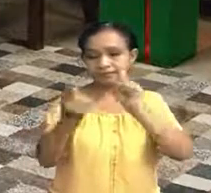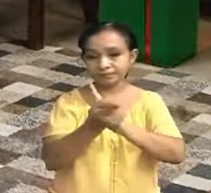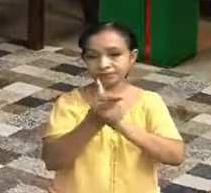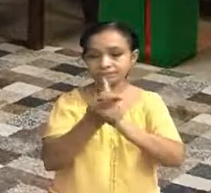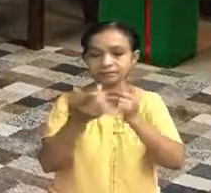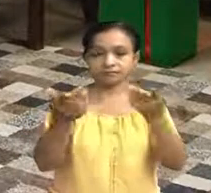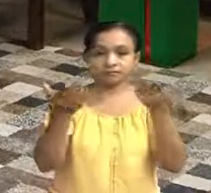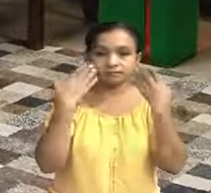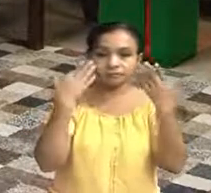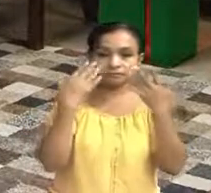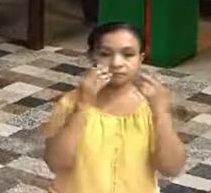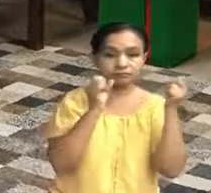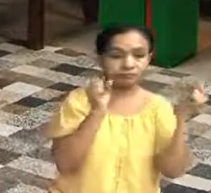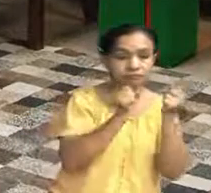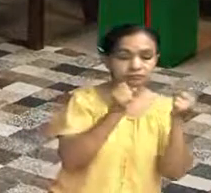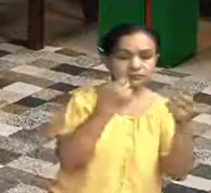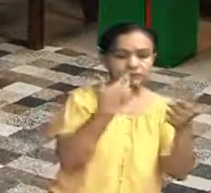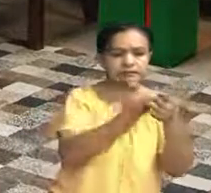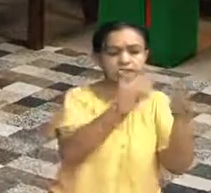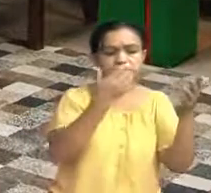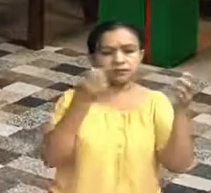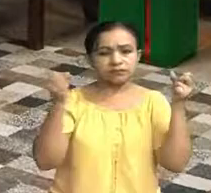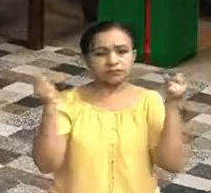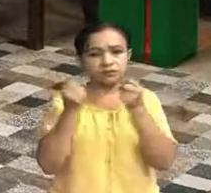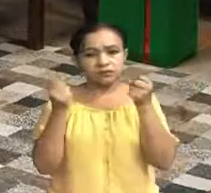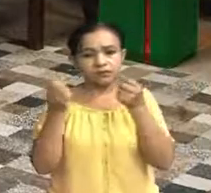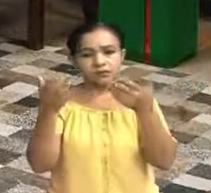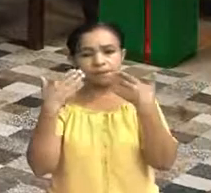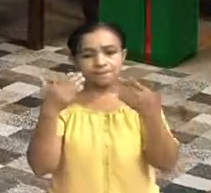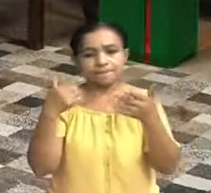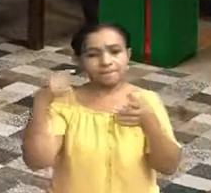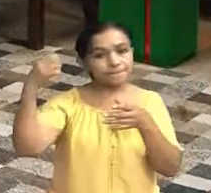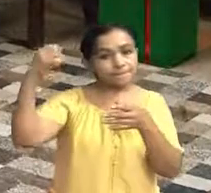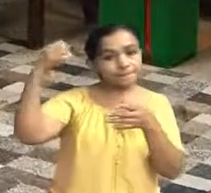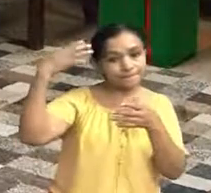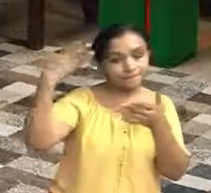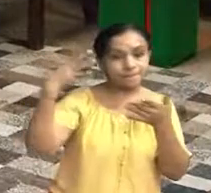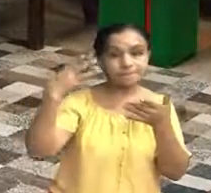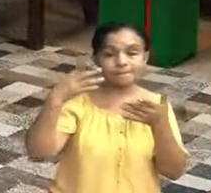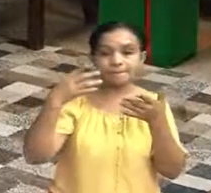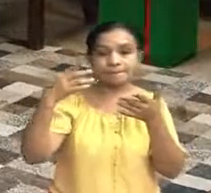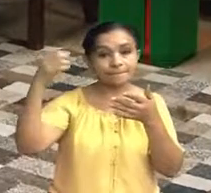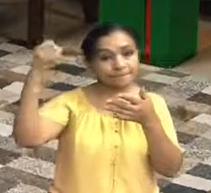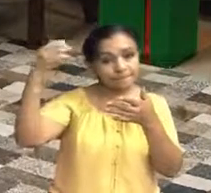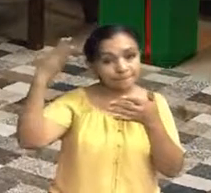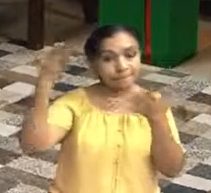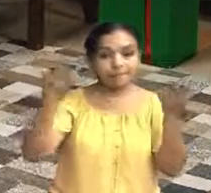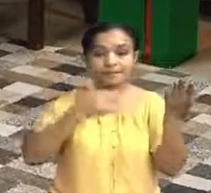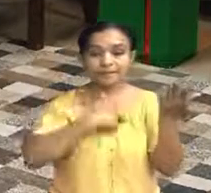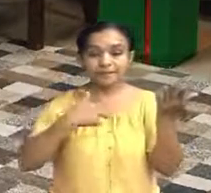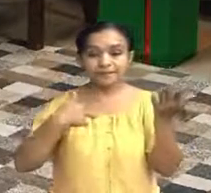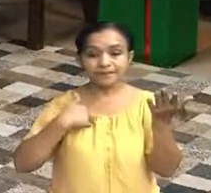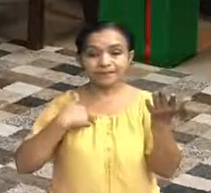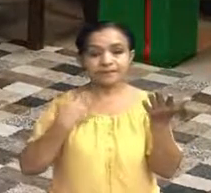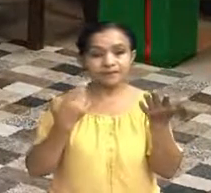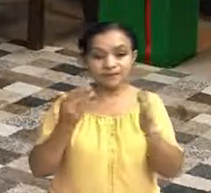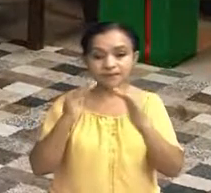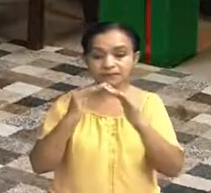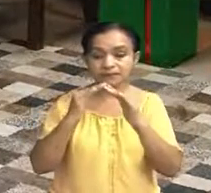de temperatura. Es decir, que si usted tuvo una tarde soleada, una mañana soleada, y llega a su